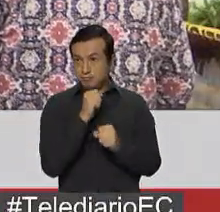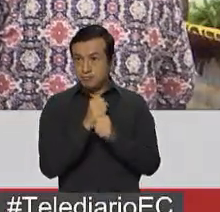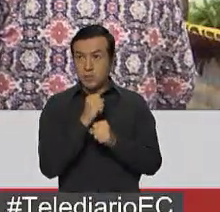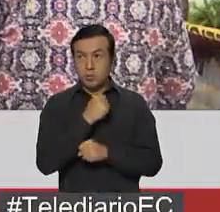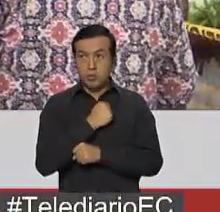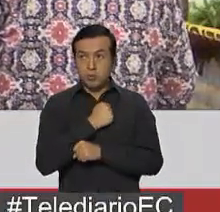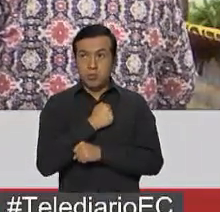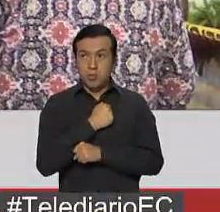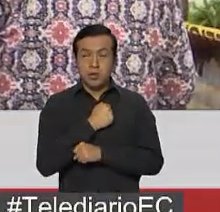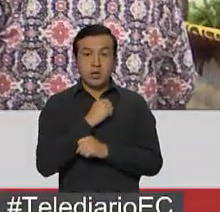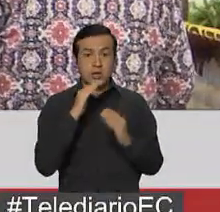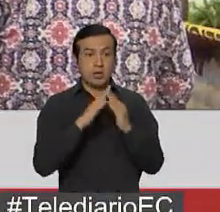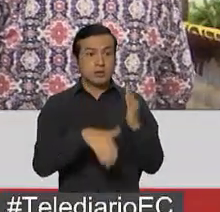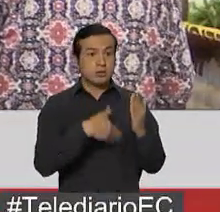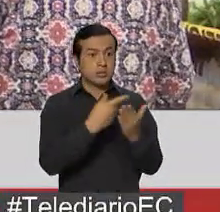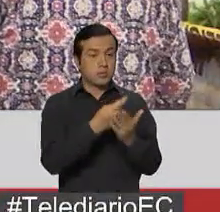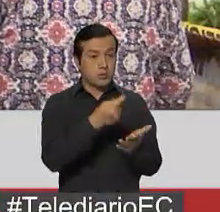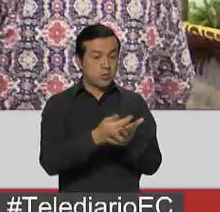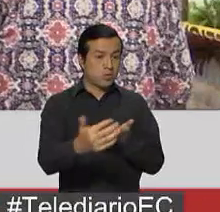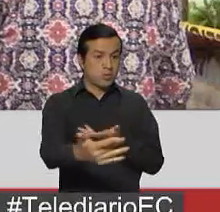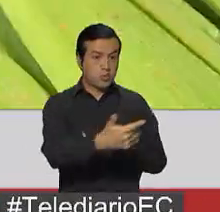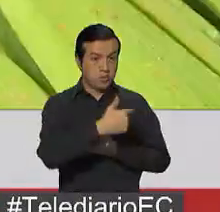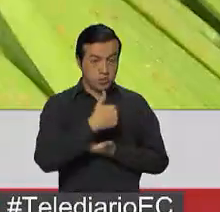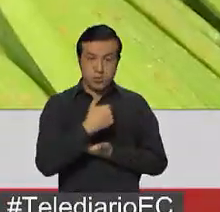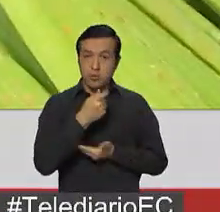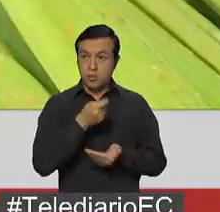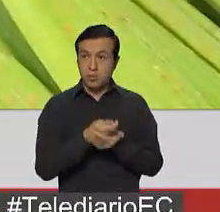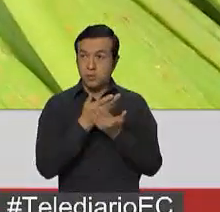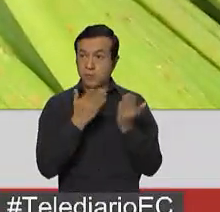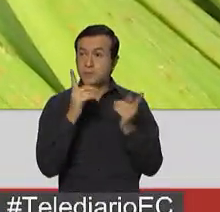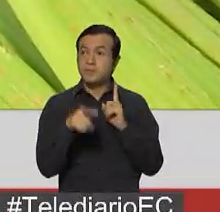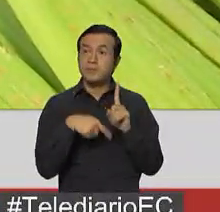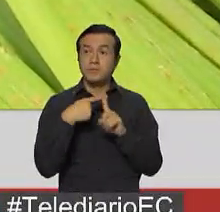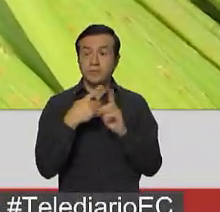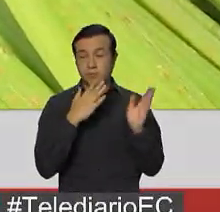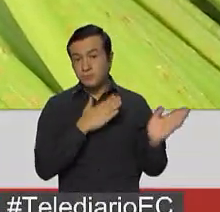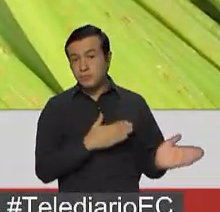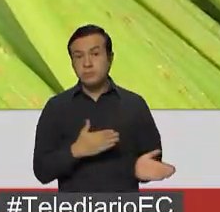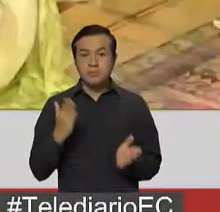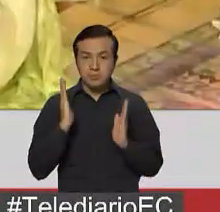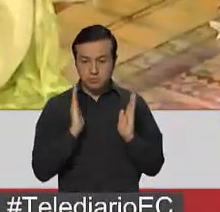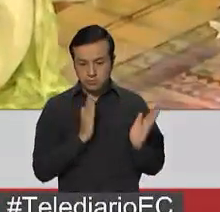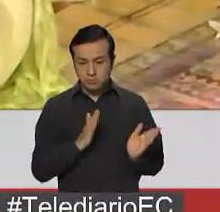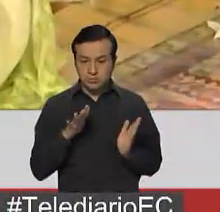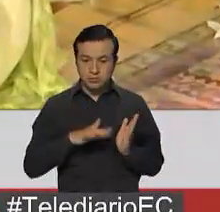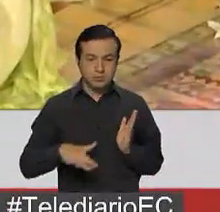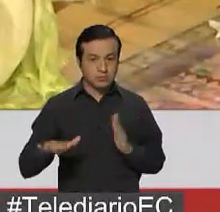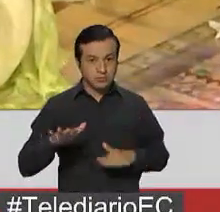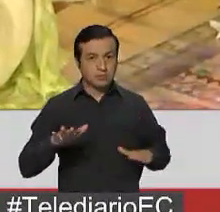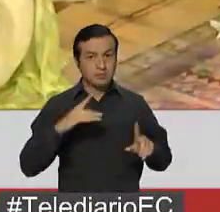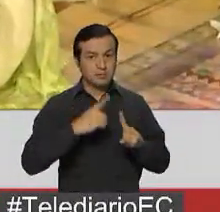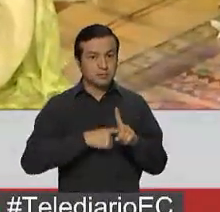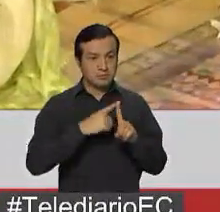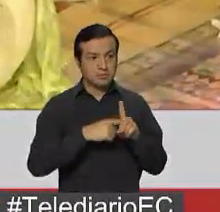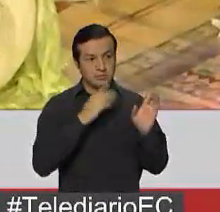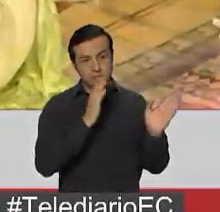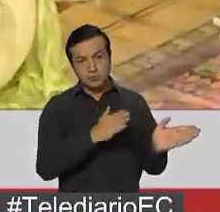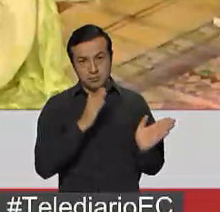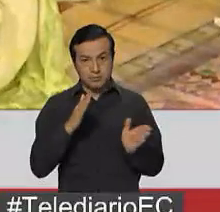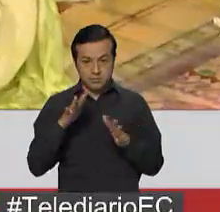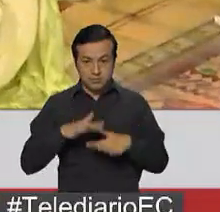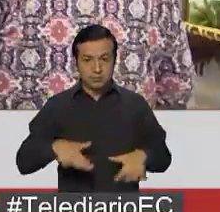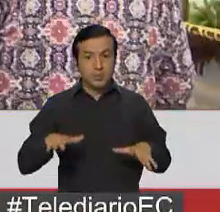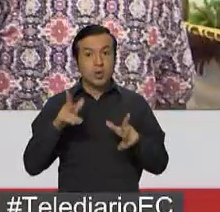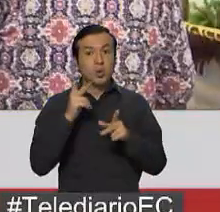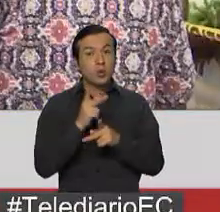sus casas a comprar a los productores orgánicos y también obviamente hoy nos hemos organizado en este tipo de ferias agro